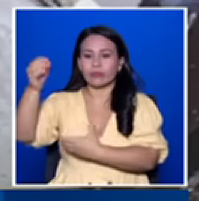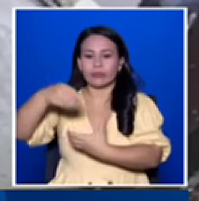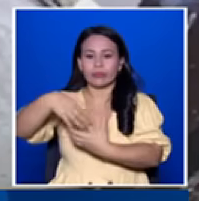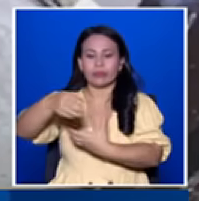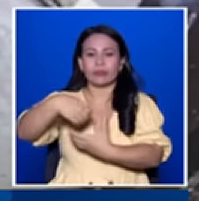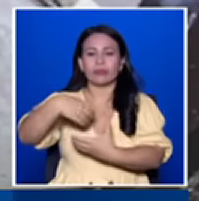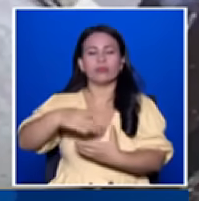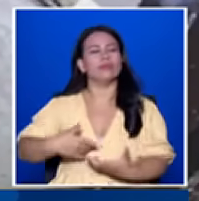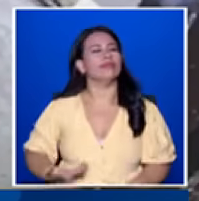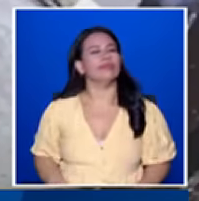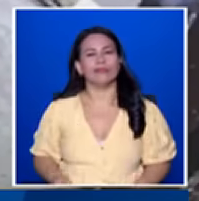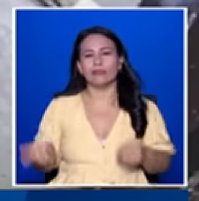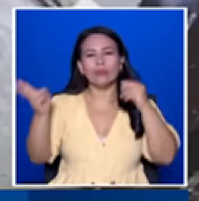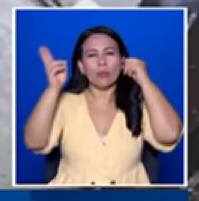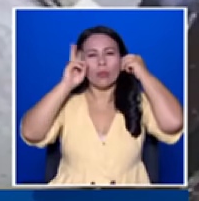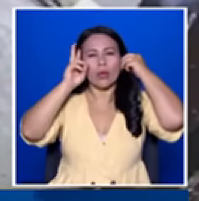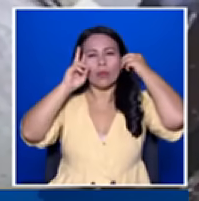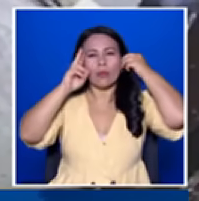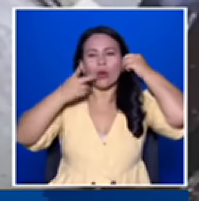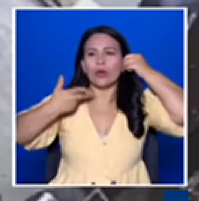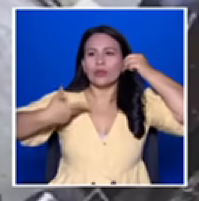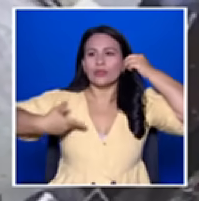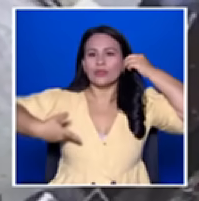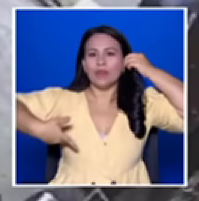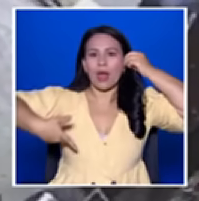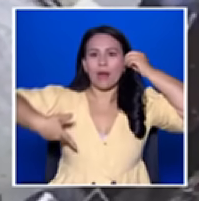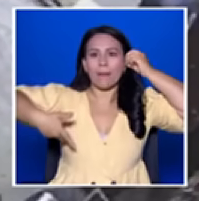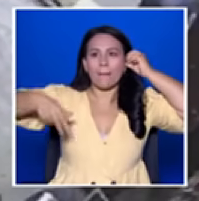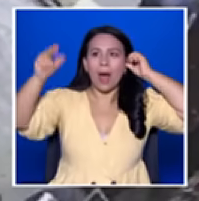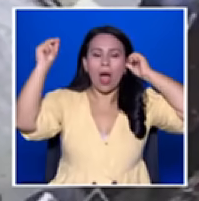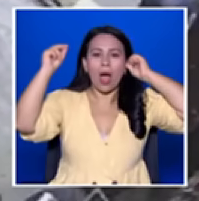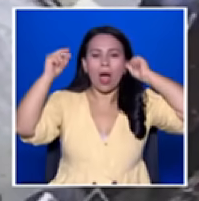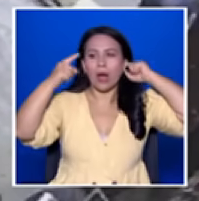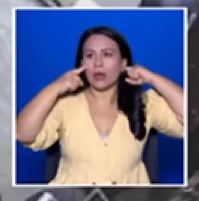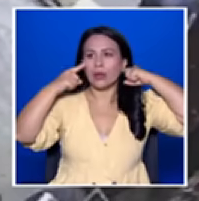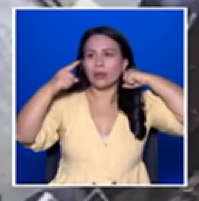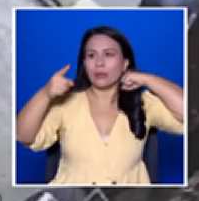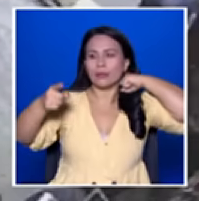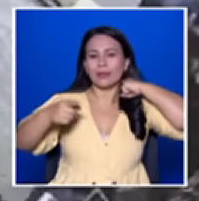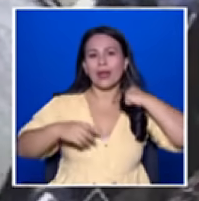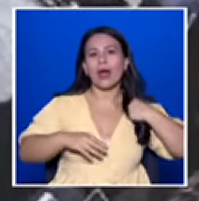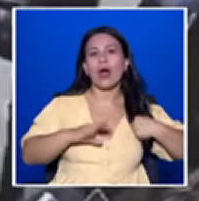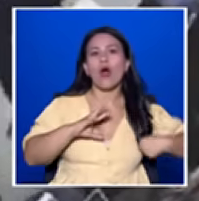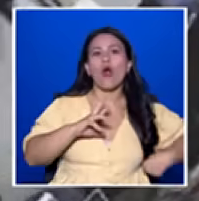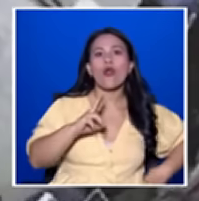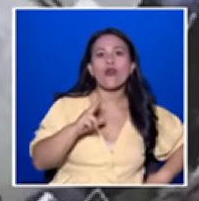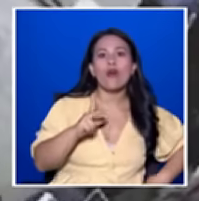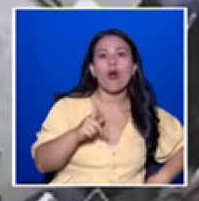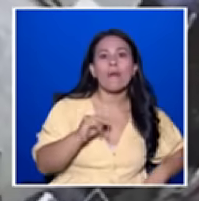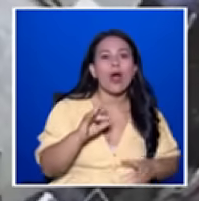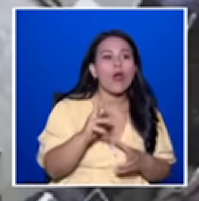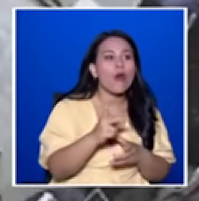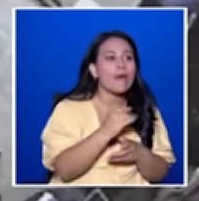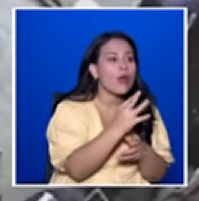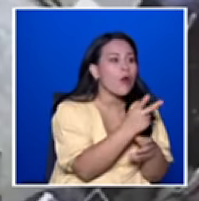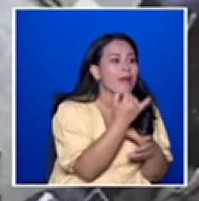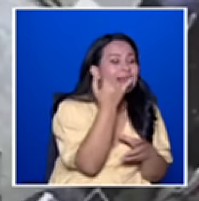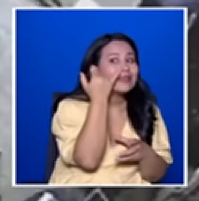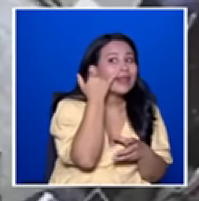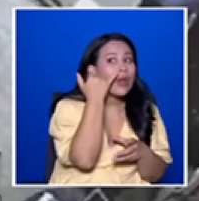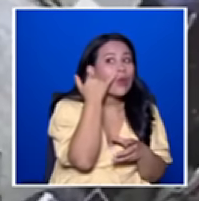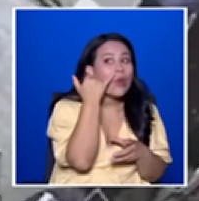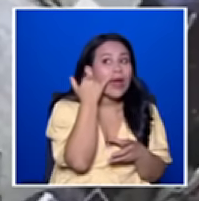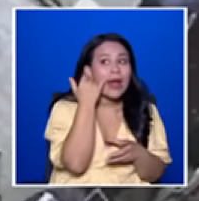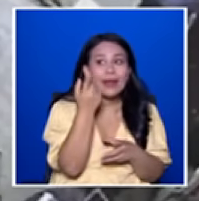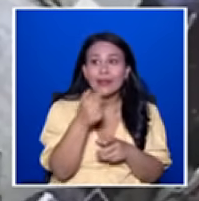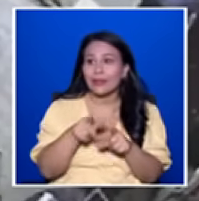motocicleta, que es quien se los lleva luego que estos dos hombres logran robarse todo lo que más pueden de teléfonos celulares